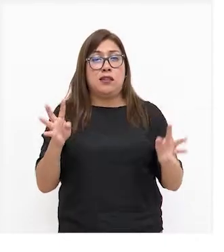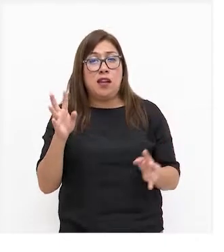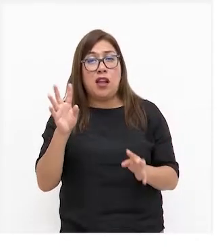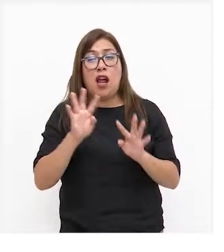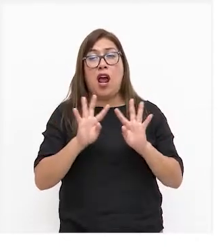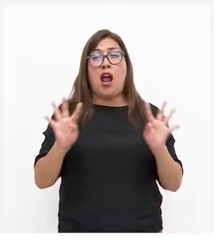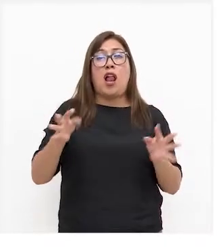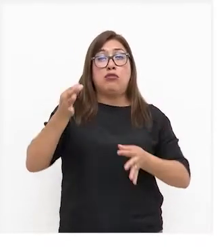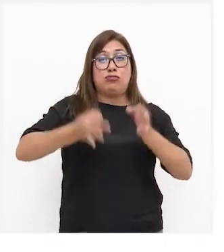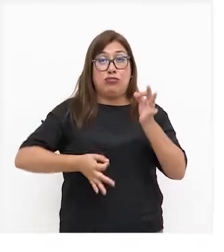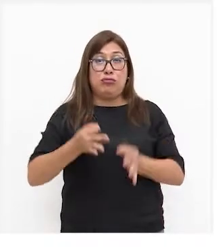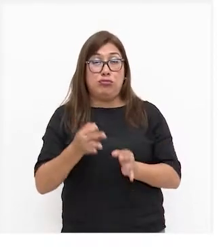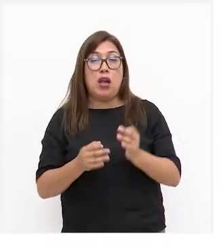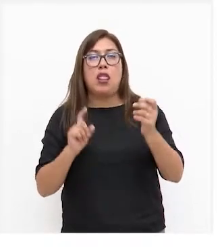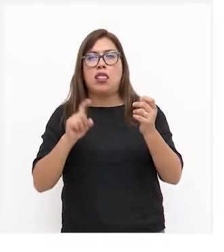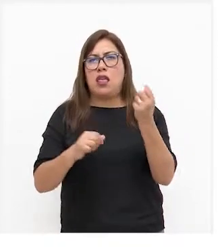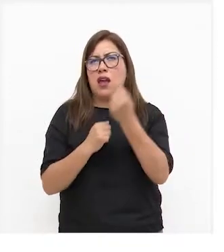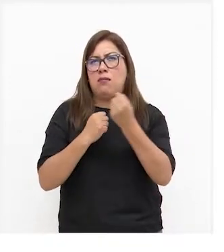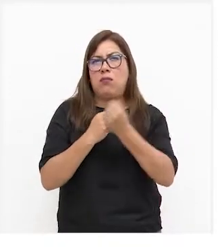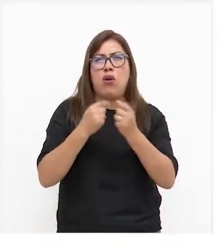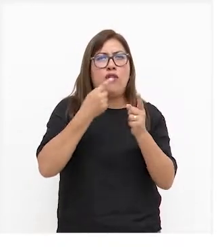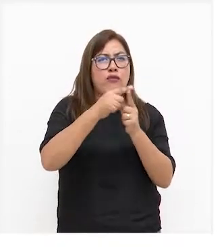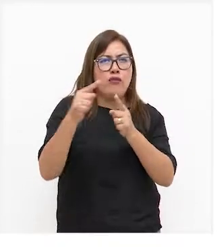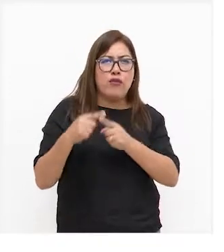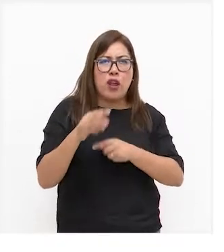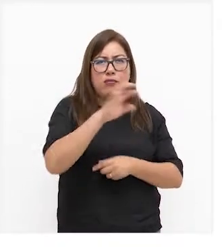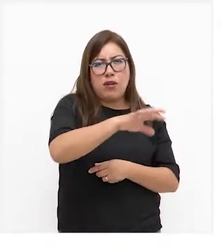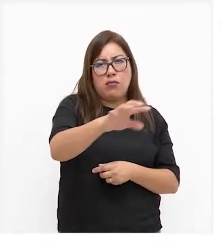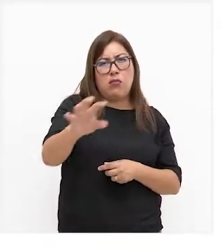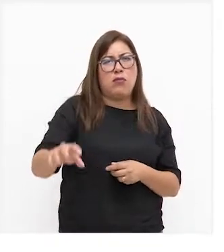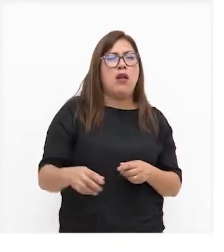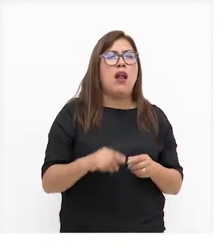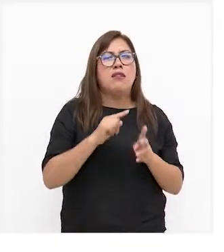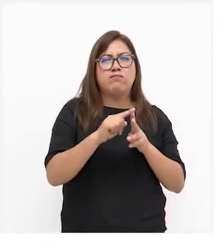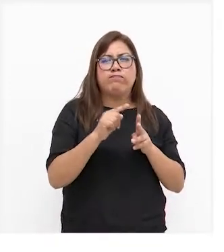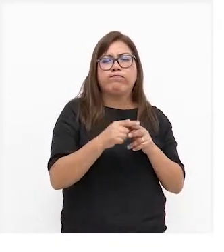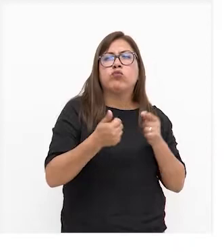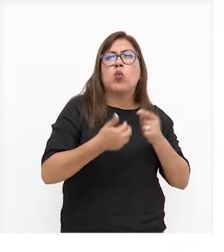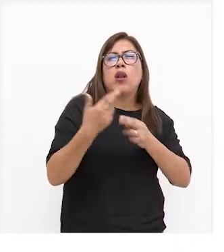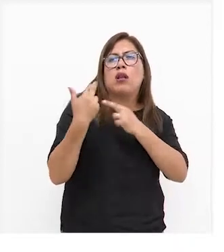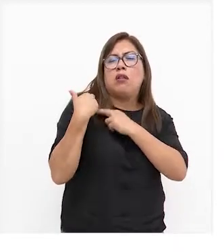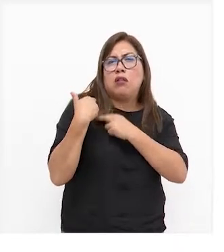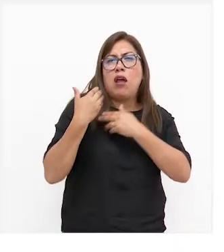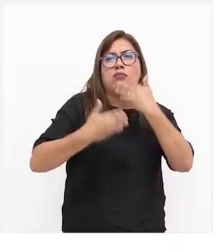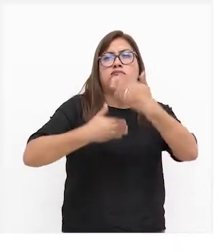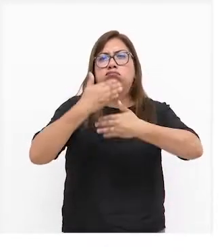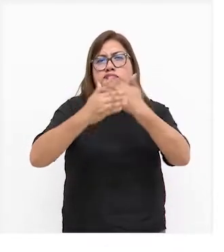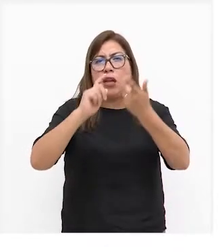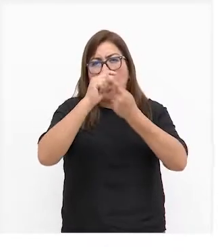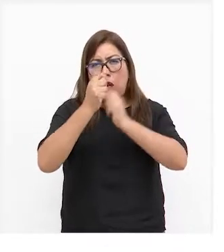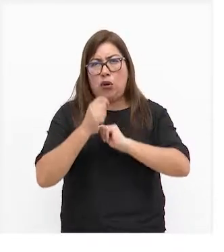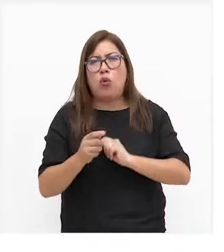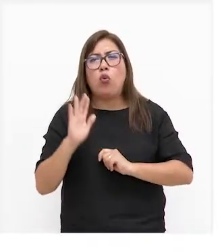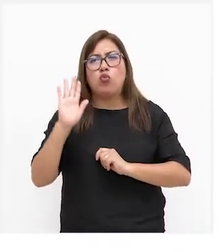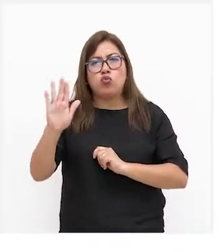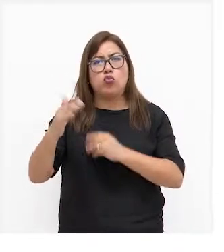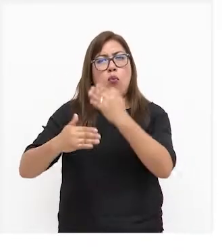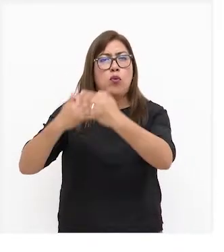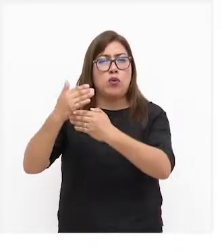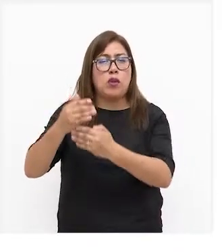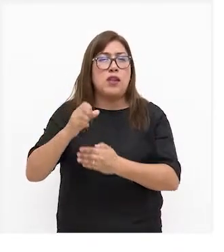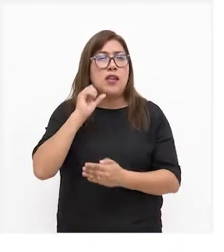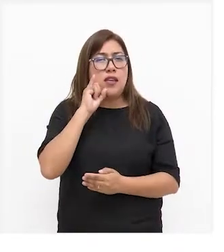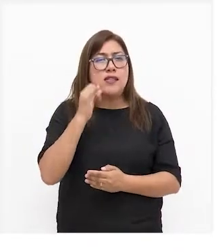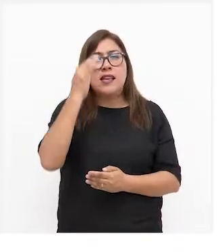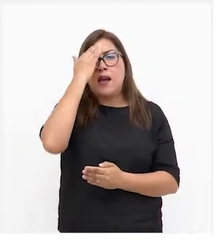se debe contar con el apoyo del equipo multidisciplinario para otorgar los ajustes razonables en el procedimiento y asegurar